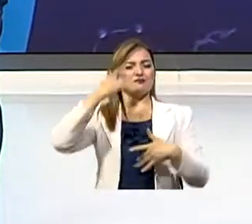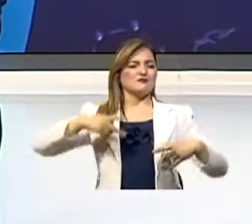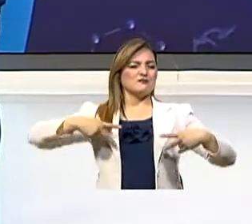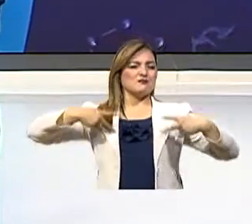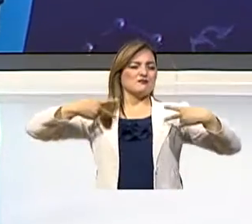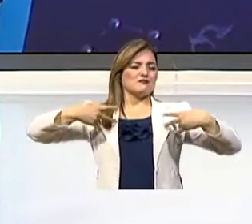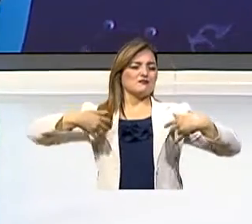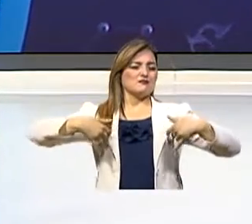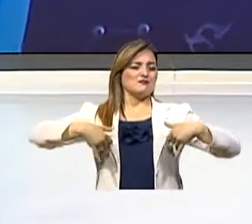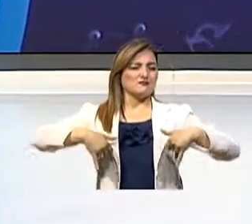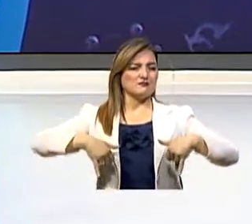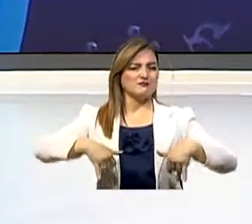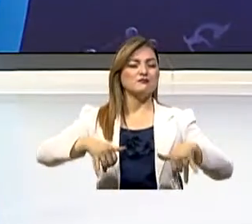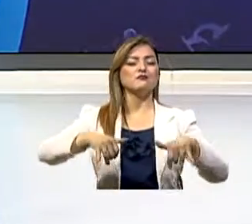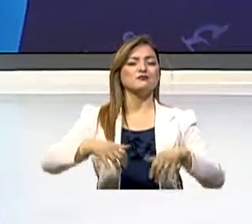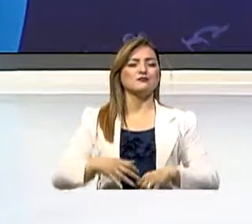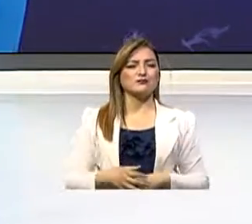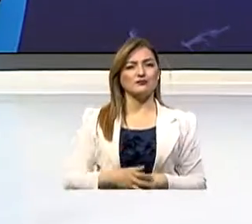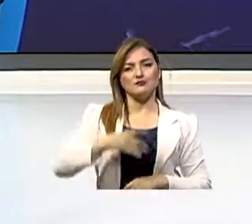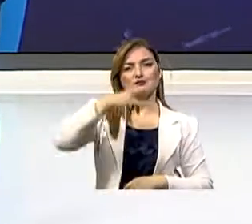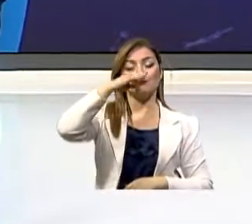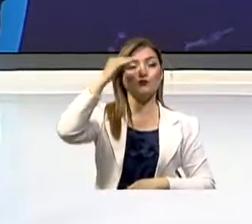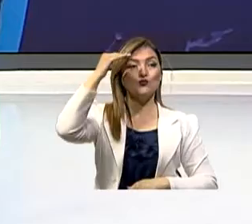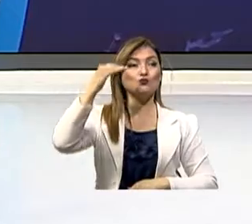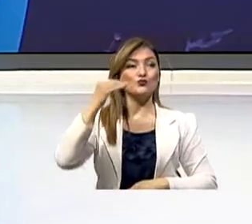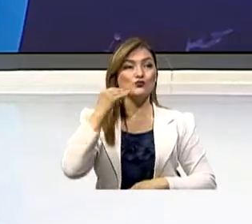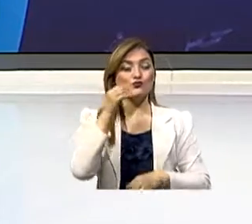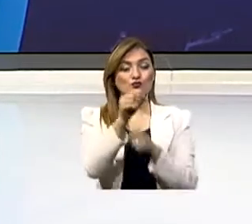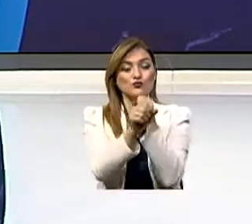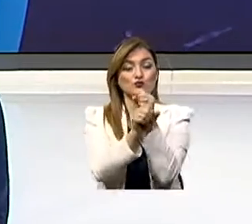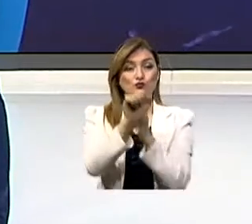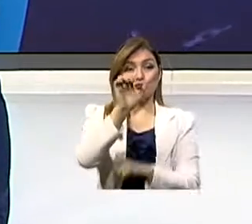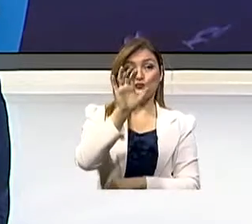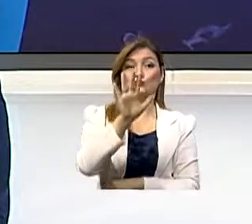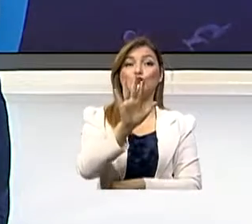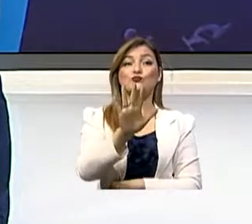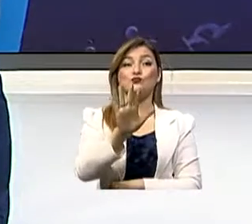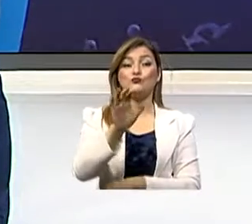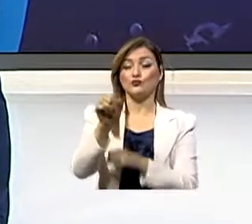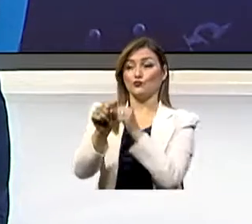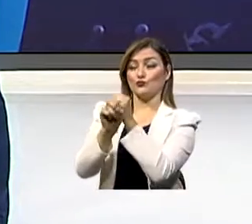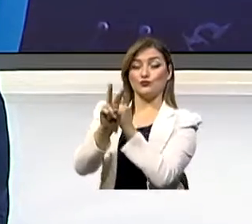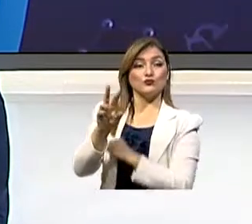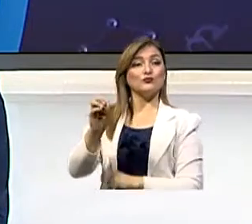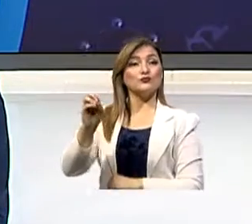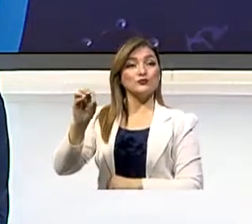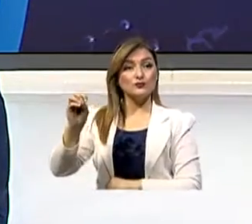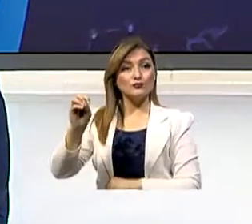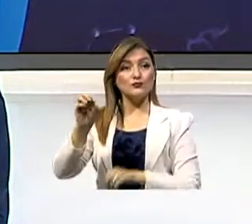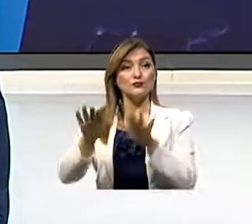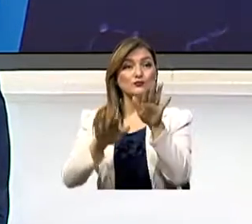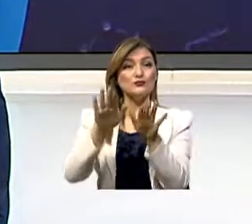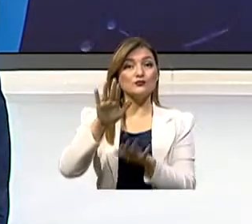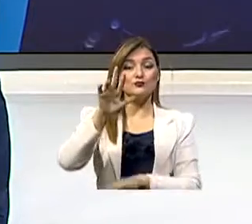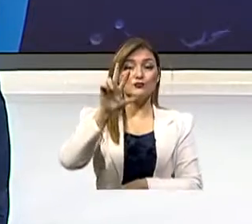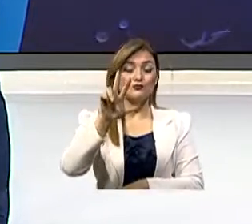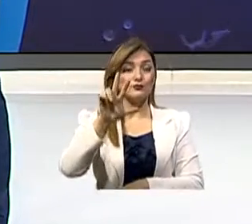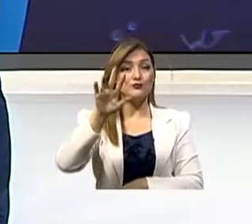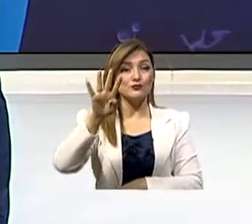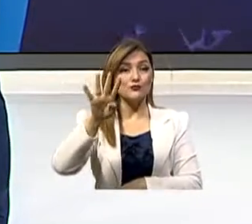vida vean ustedes que de los niños menores de 5 años para el 2020 nosotros teníamos más de